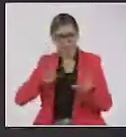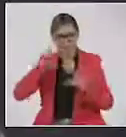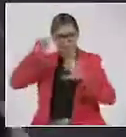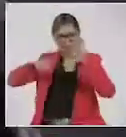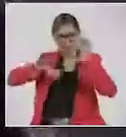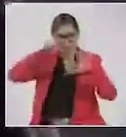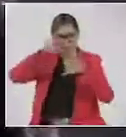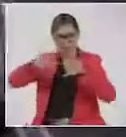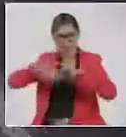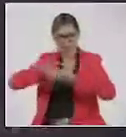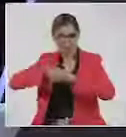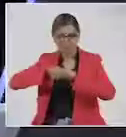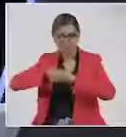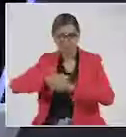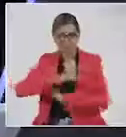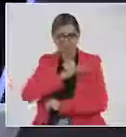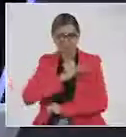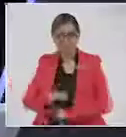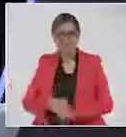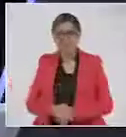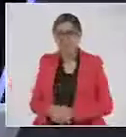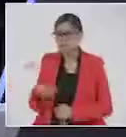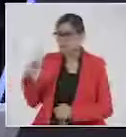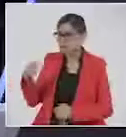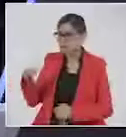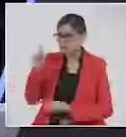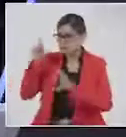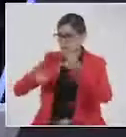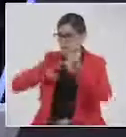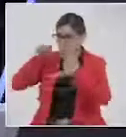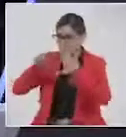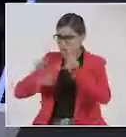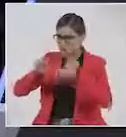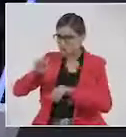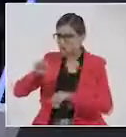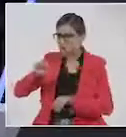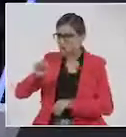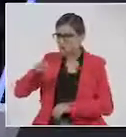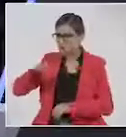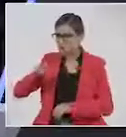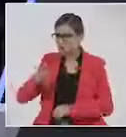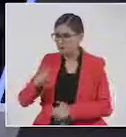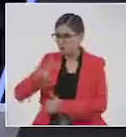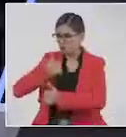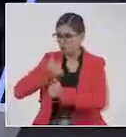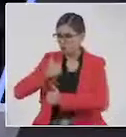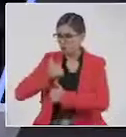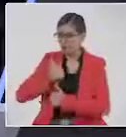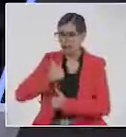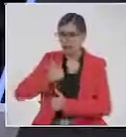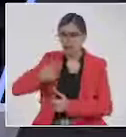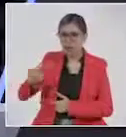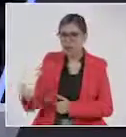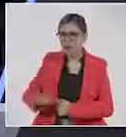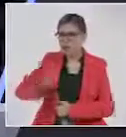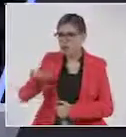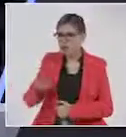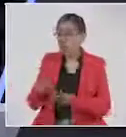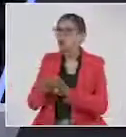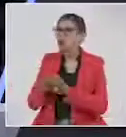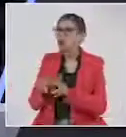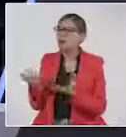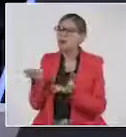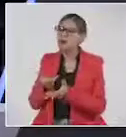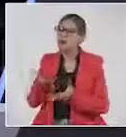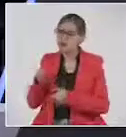conjuntas. Este mediometraje lleva por título Tastuanes, Guerreros Inmortales. Así es. ¿Cuándo será la proyección? ¿Cómo podremos disfrutar